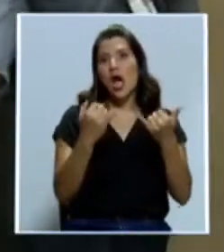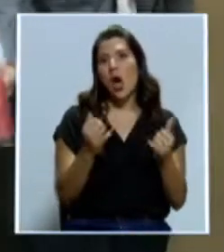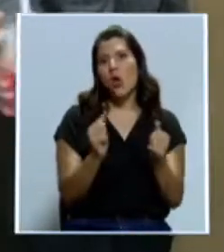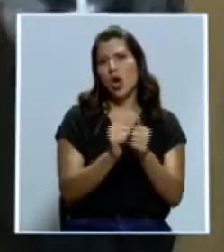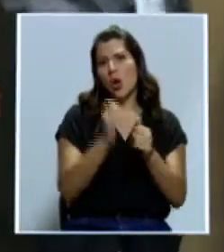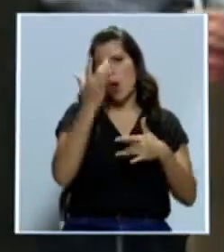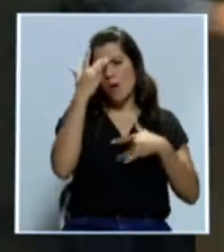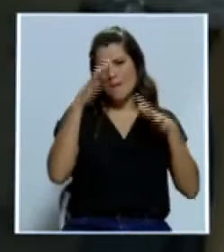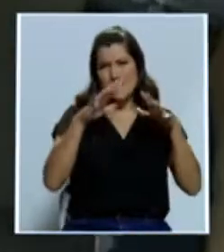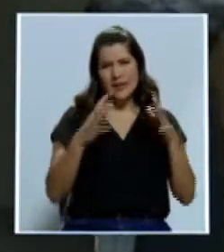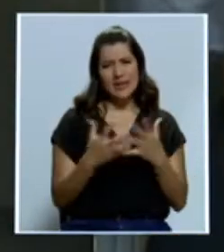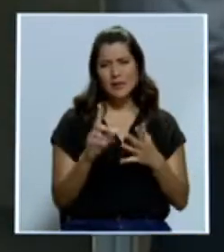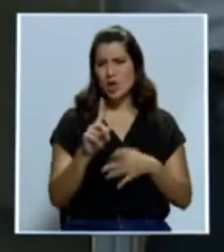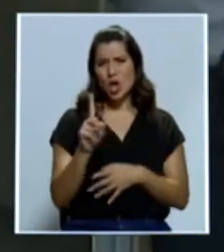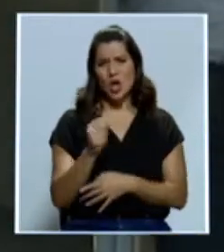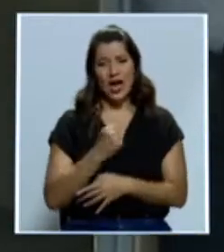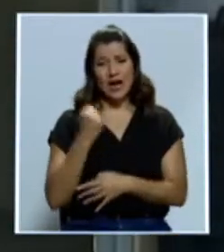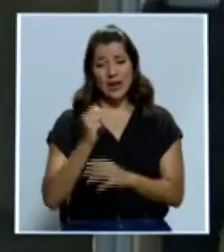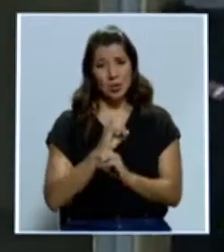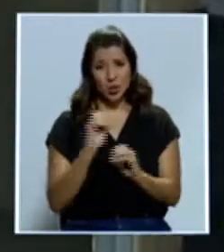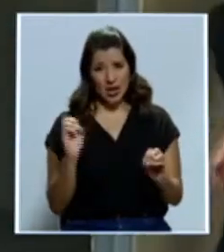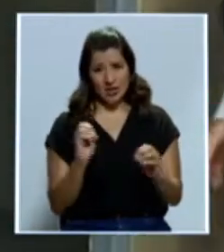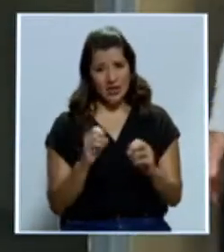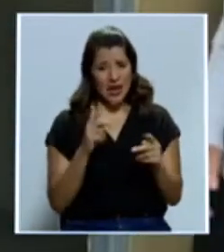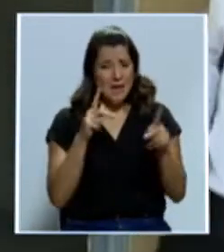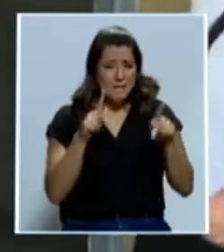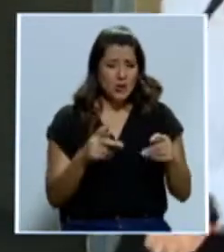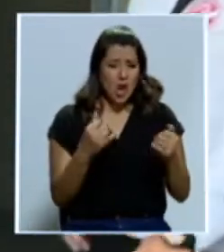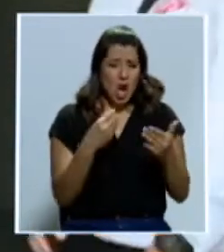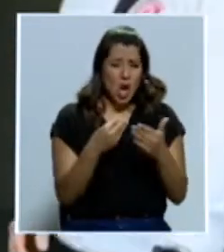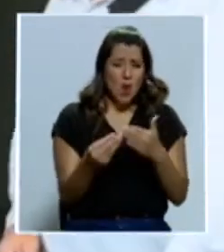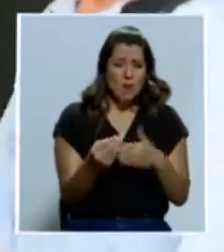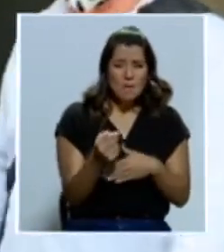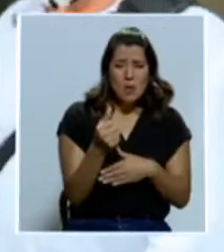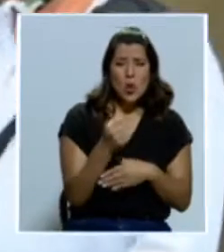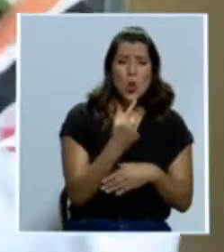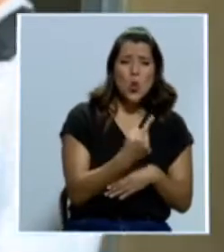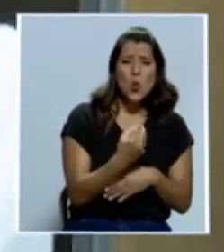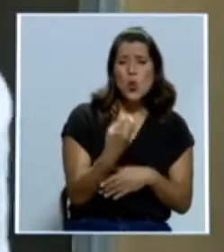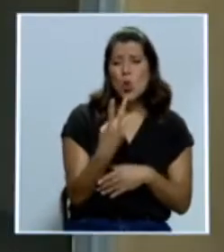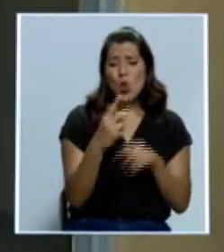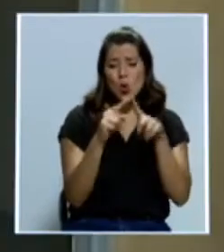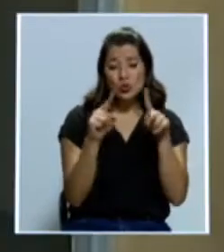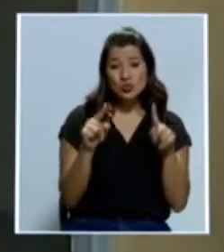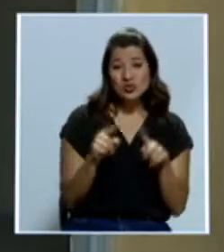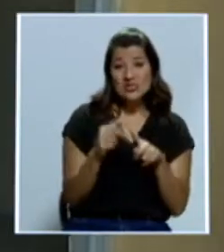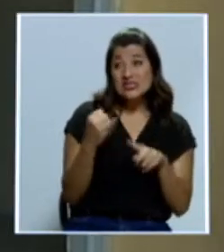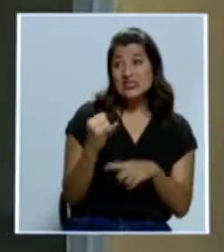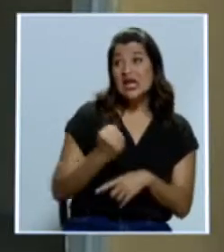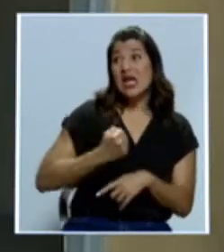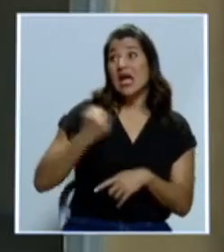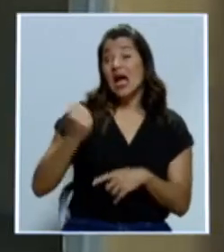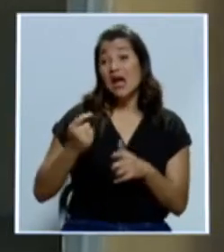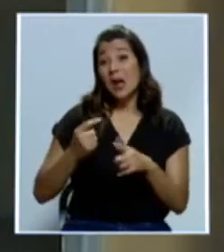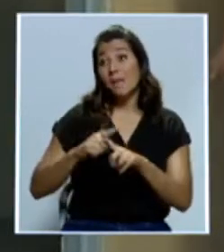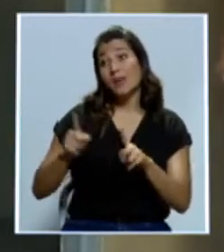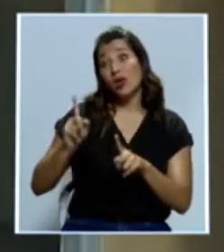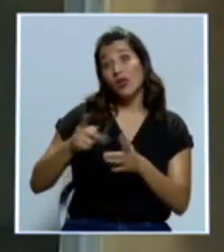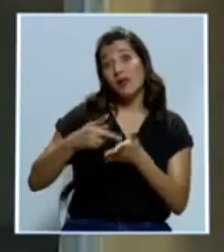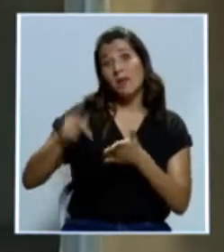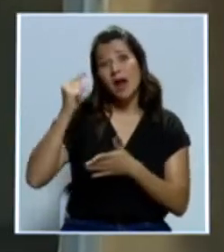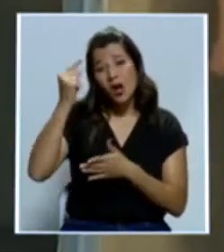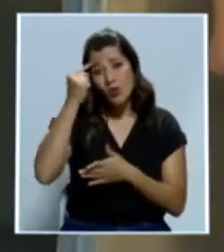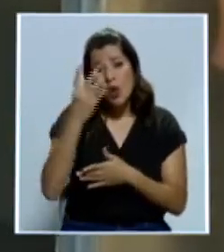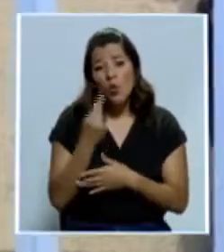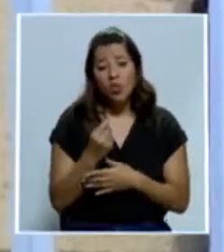ni un 5. La gente con costo le compra a uno un pedacito, 2 pedacitos y si pega y le rebajan de ese premio, ¿qué le queda a la